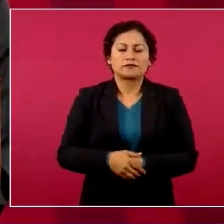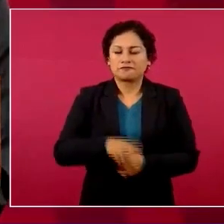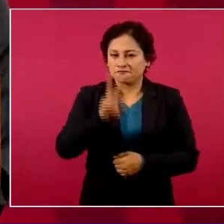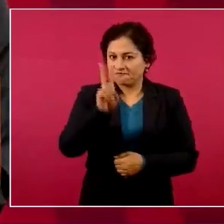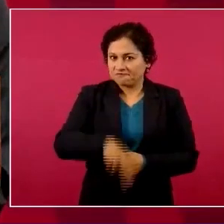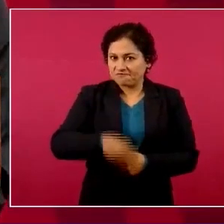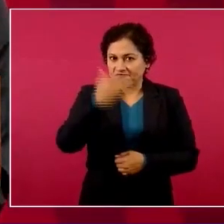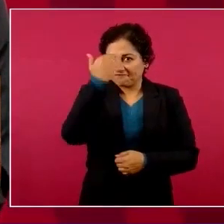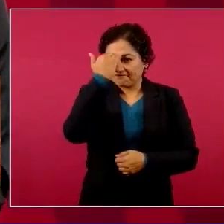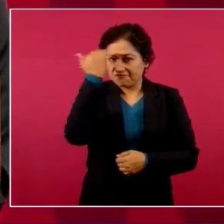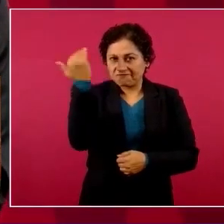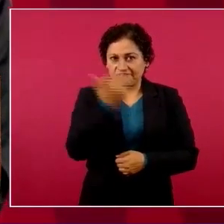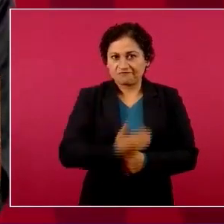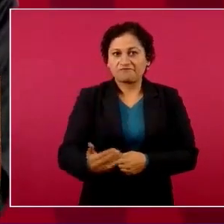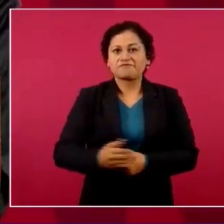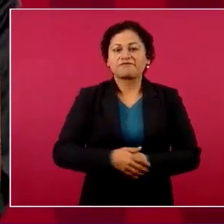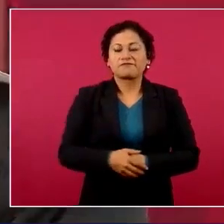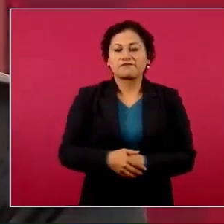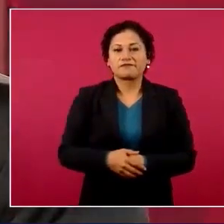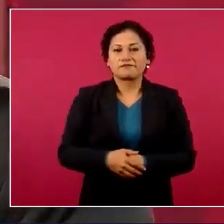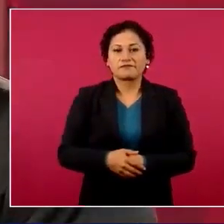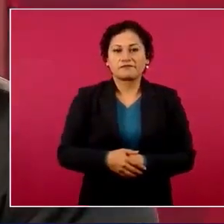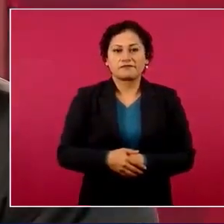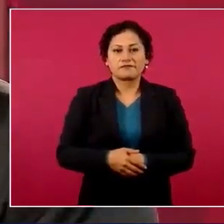terrible, porque